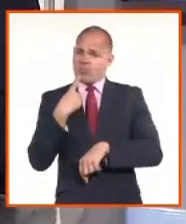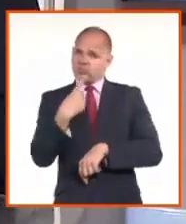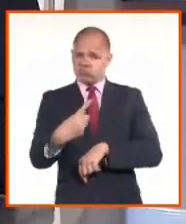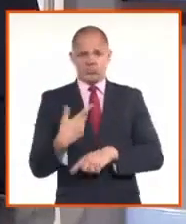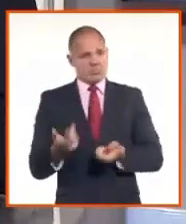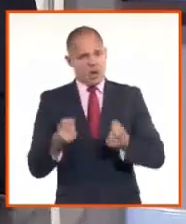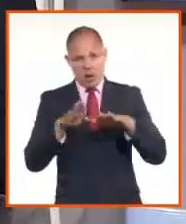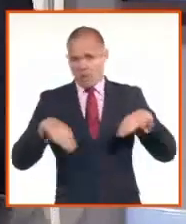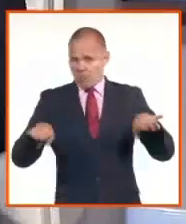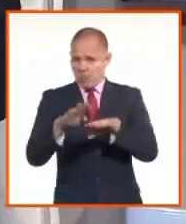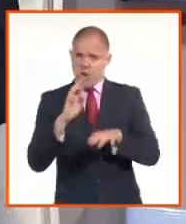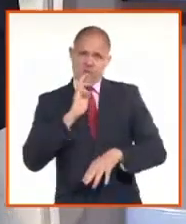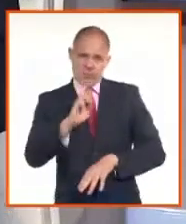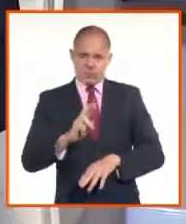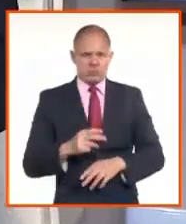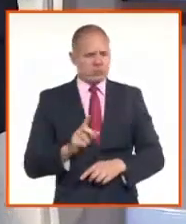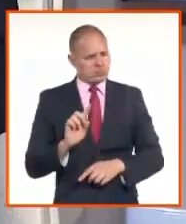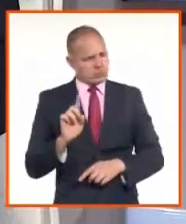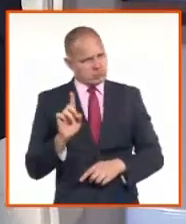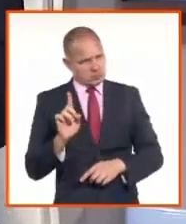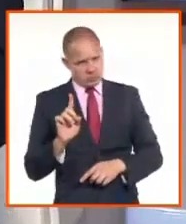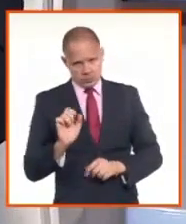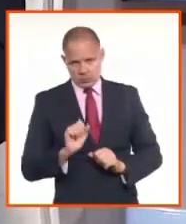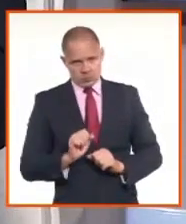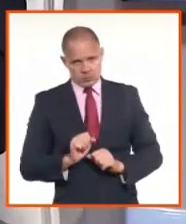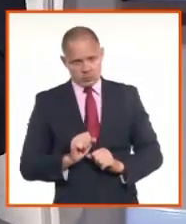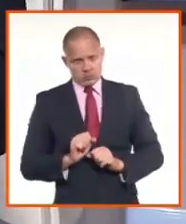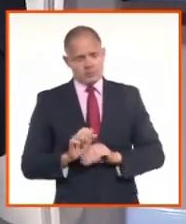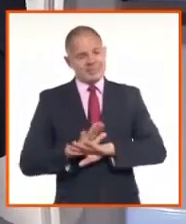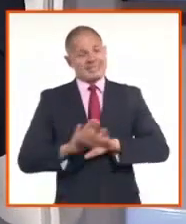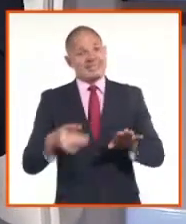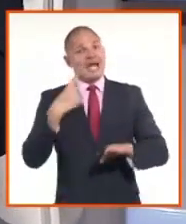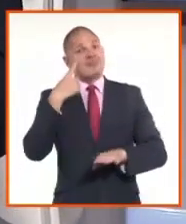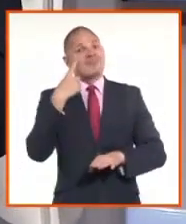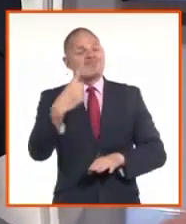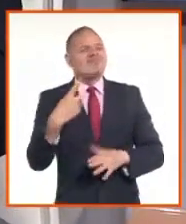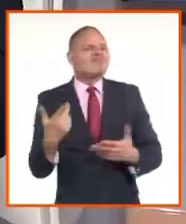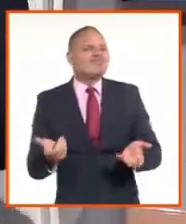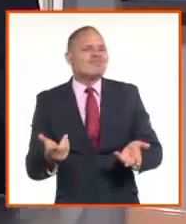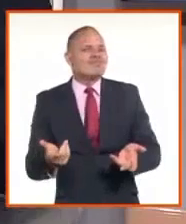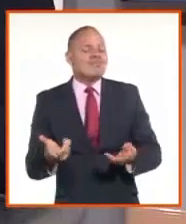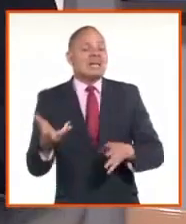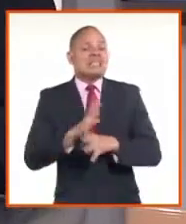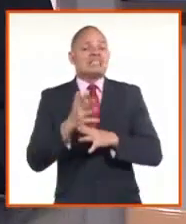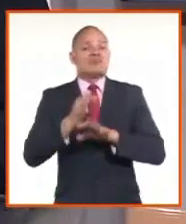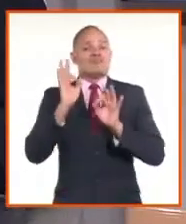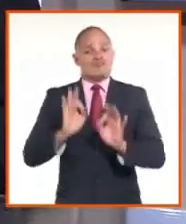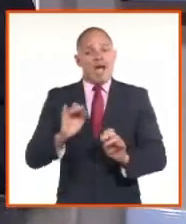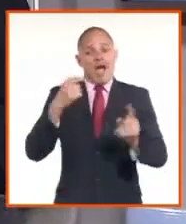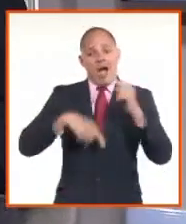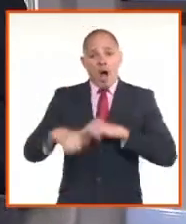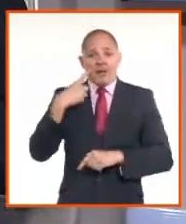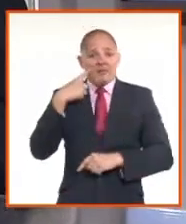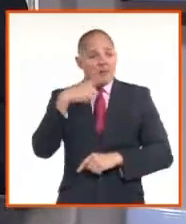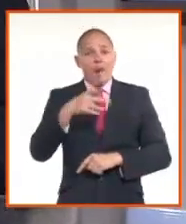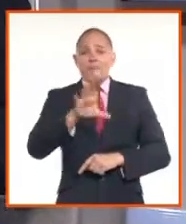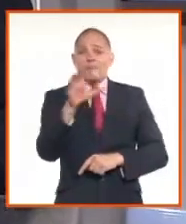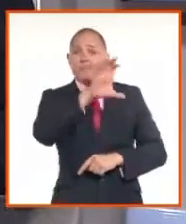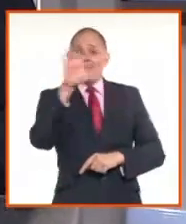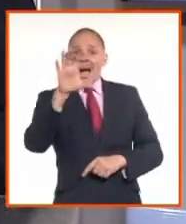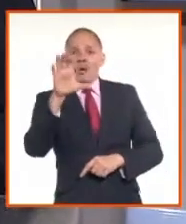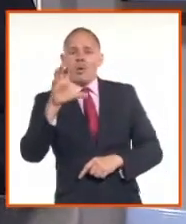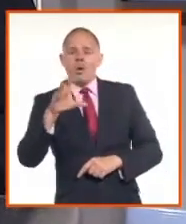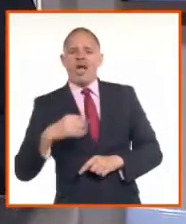mientras más alto el tipo cambio más estimula la compra por el estado entonces consideramos que ese tipo de